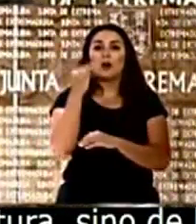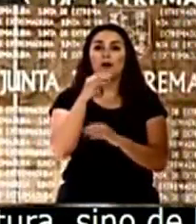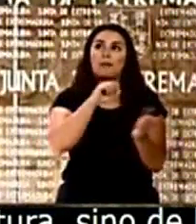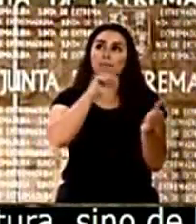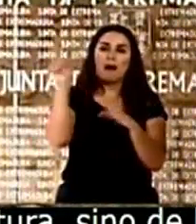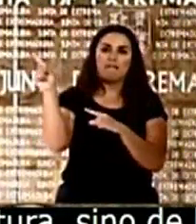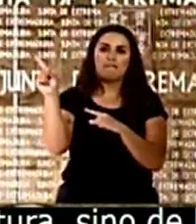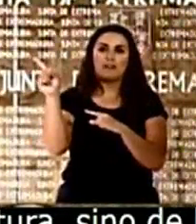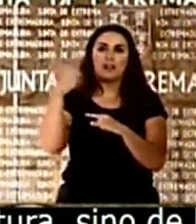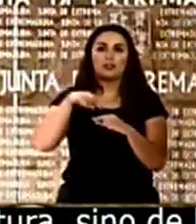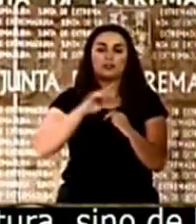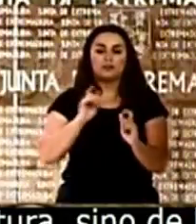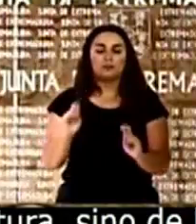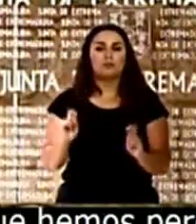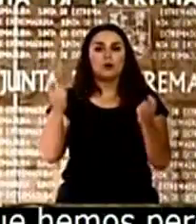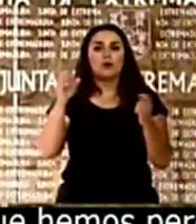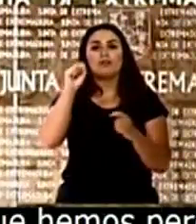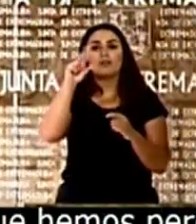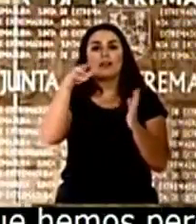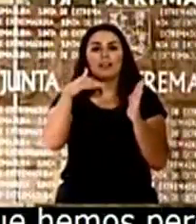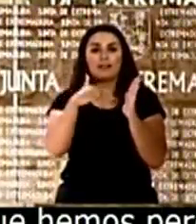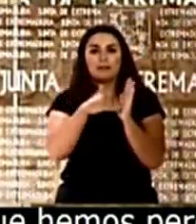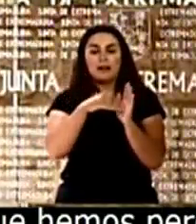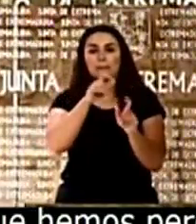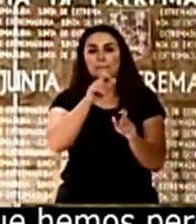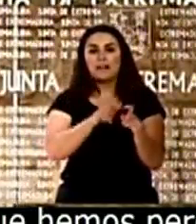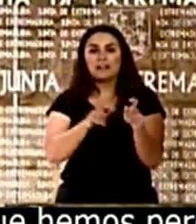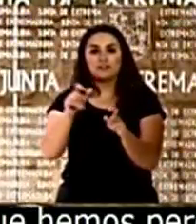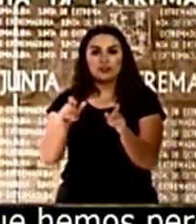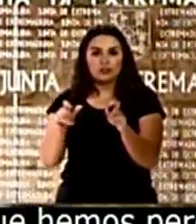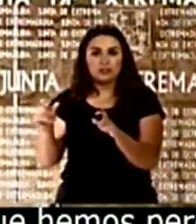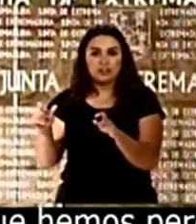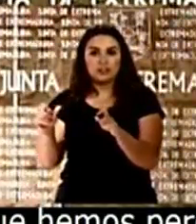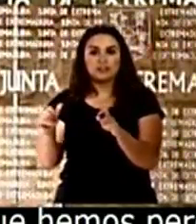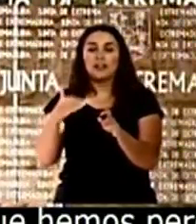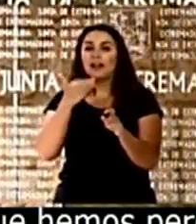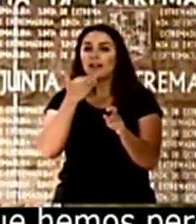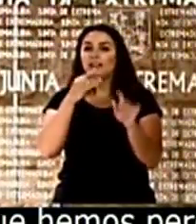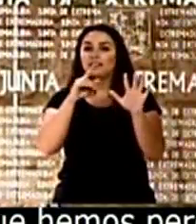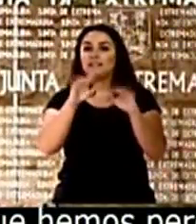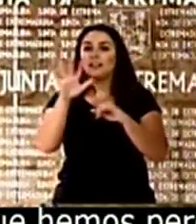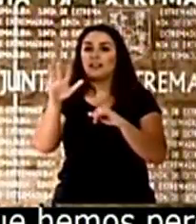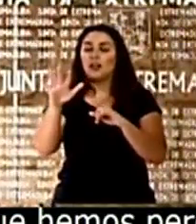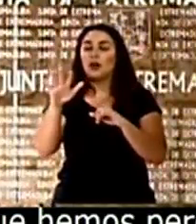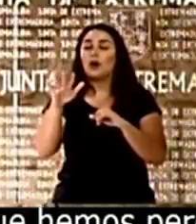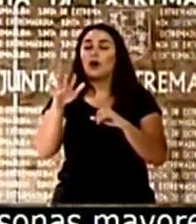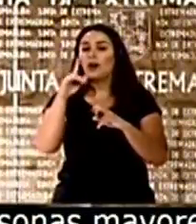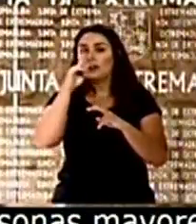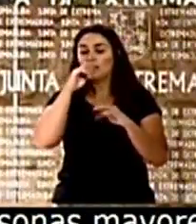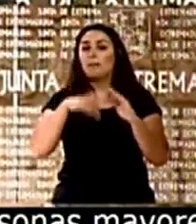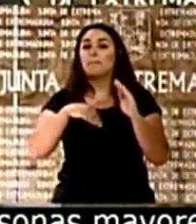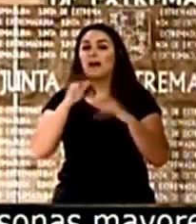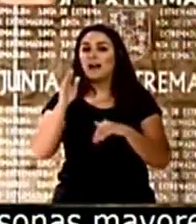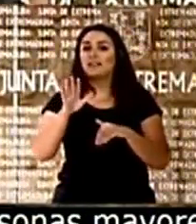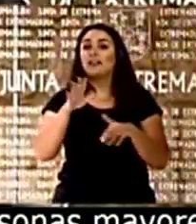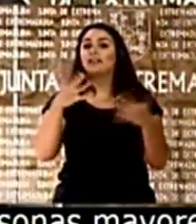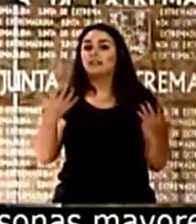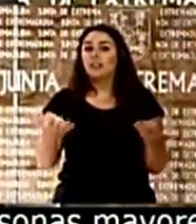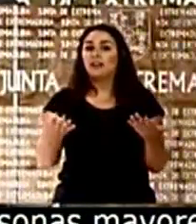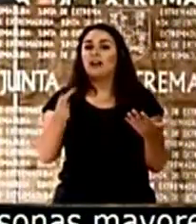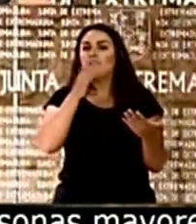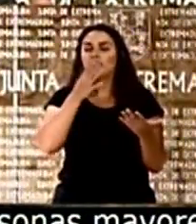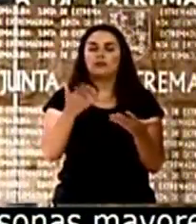jóvenes y hemos ganado 12.000 personas mayores de 65 años, por lo tanto es pérdida de población